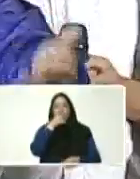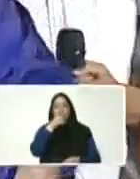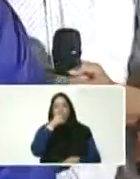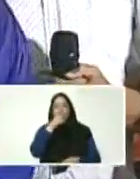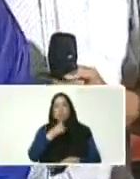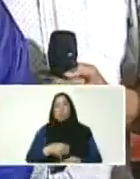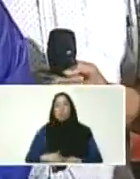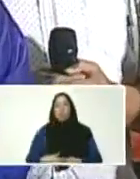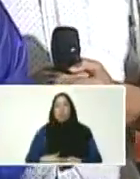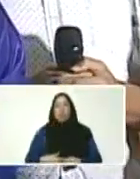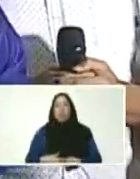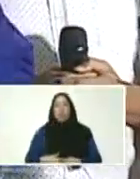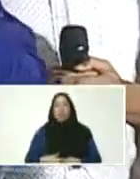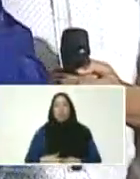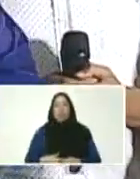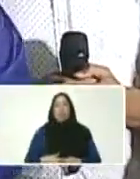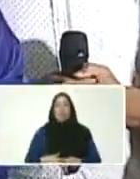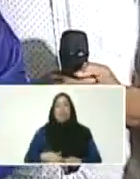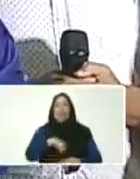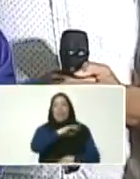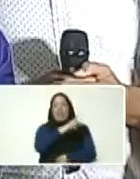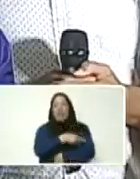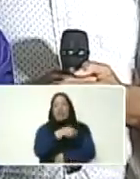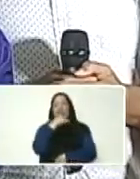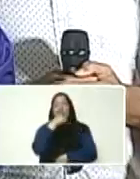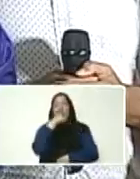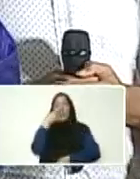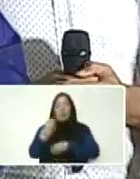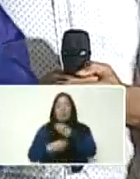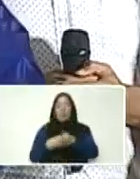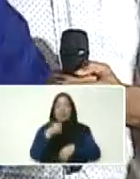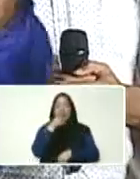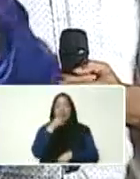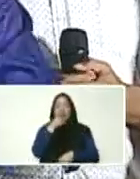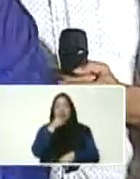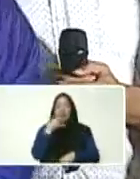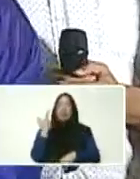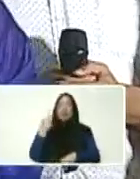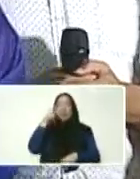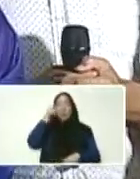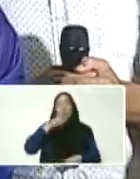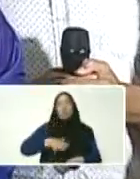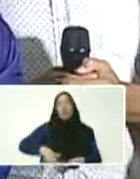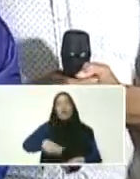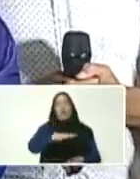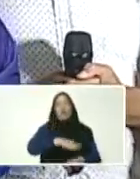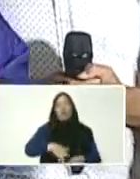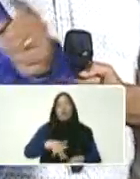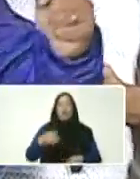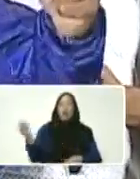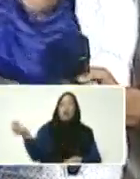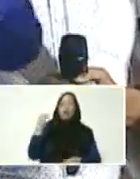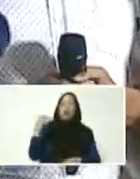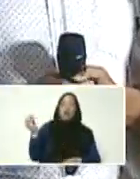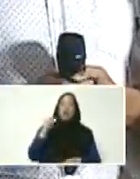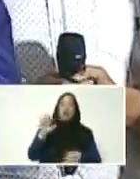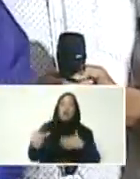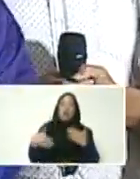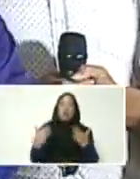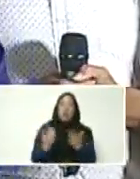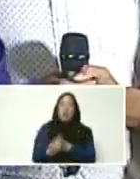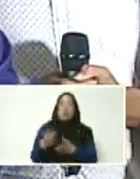padres y representantes, y un fenómeno extraordinario, presidente. Es tanto lo que este pueblo está confiando en usted, que aquí se han sumado hasta